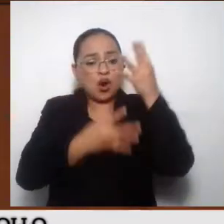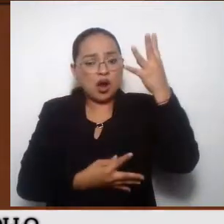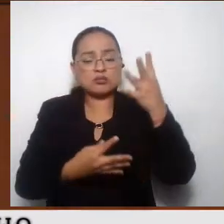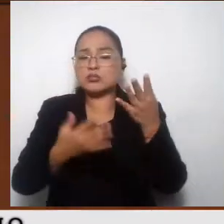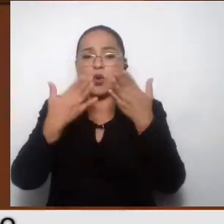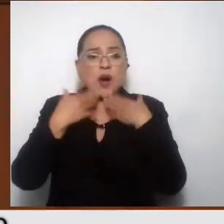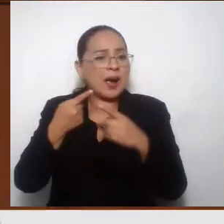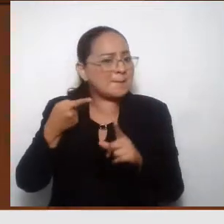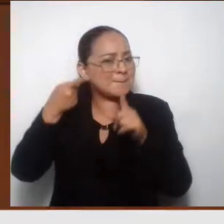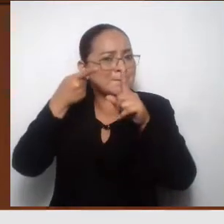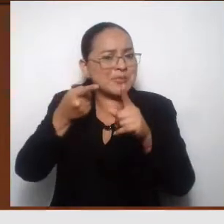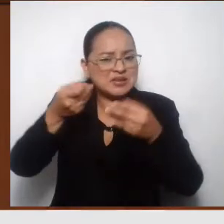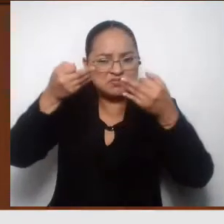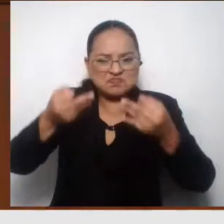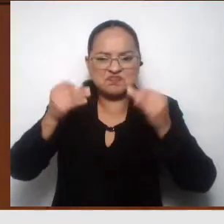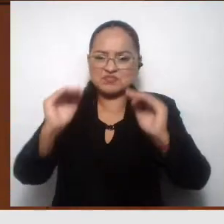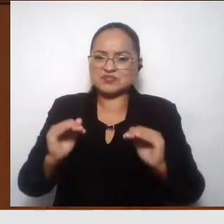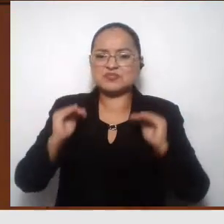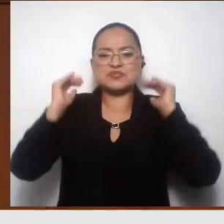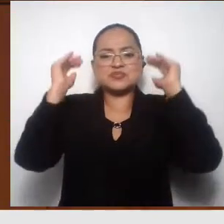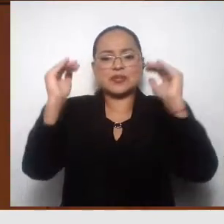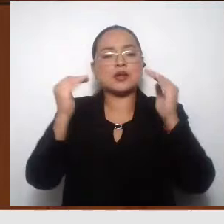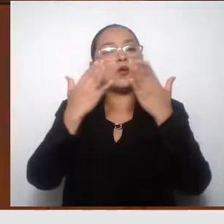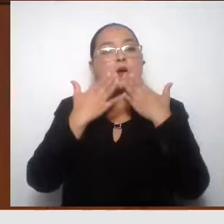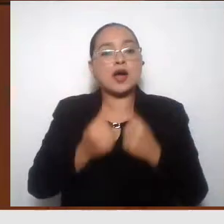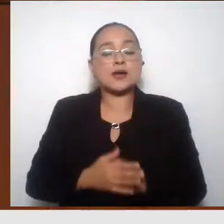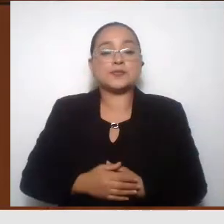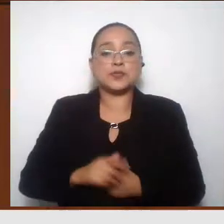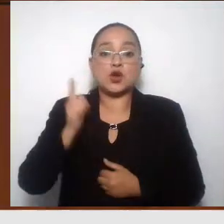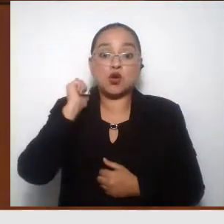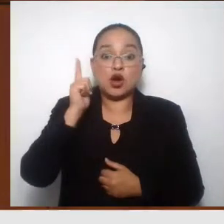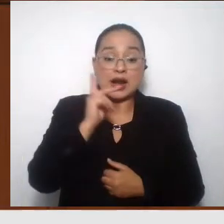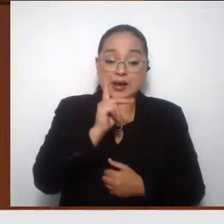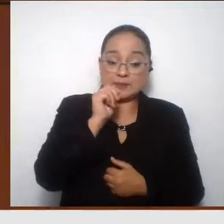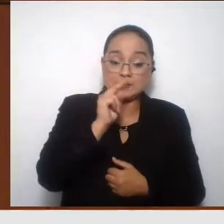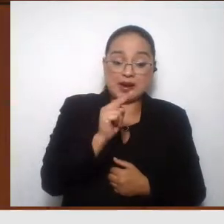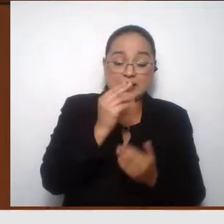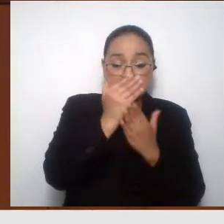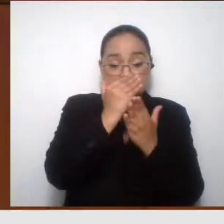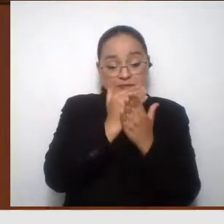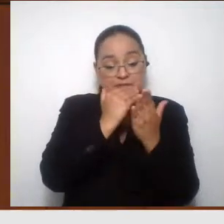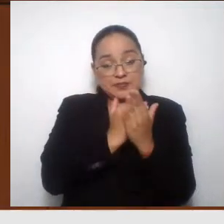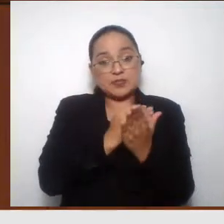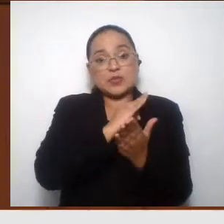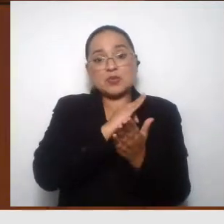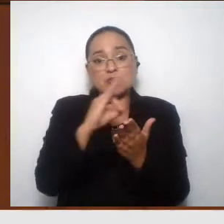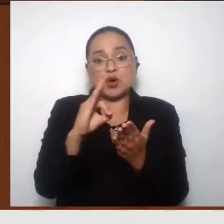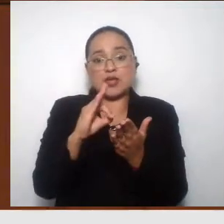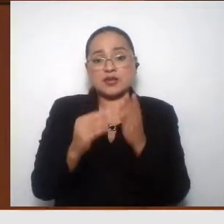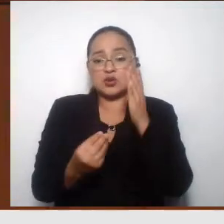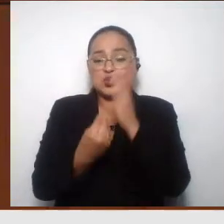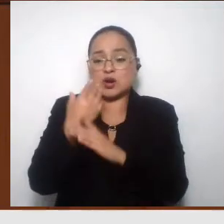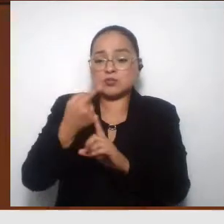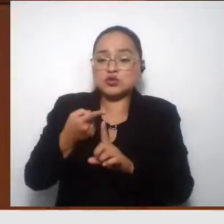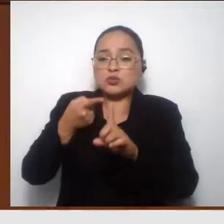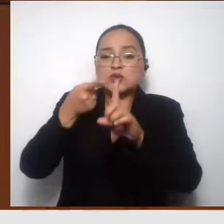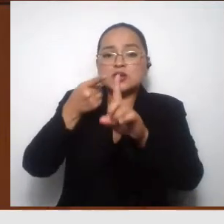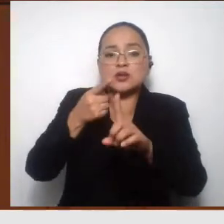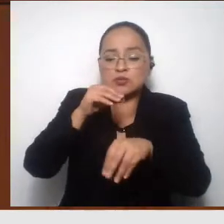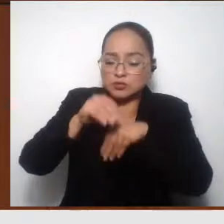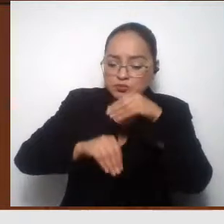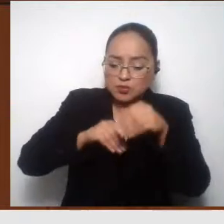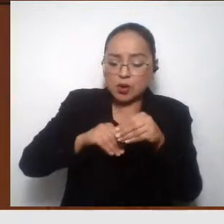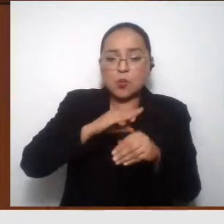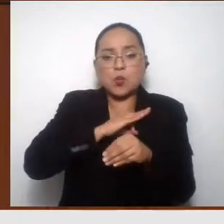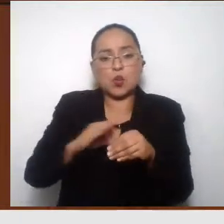Queremos pensar que este plan, por como está constituido, puede replantear objetivos y puede replantear